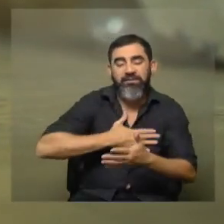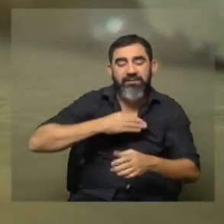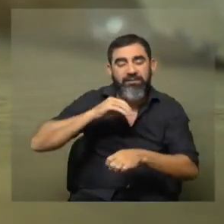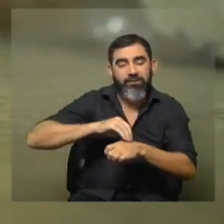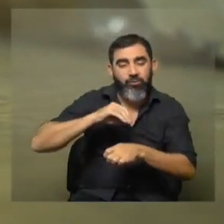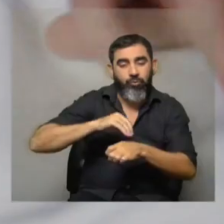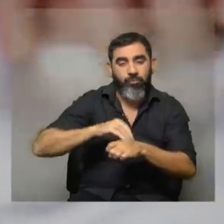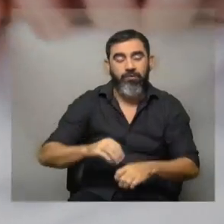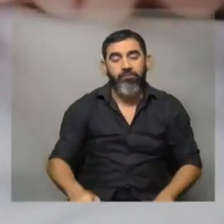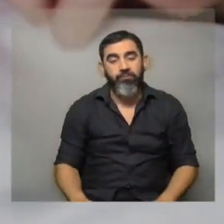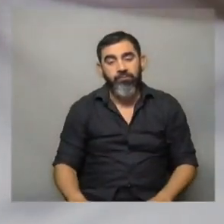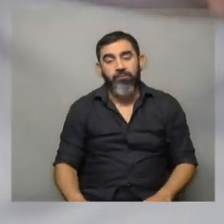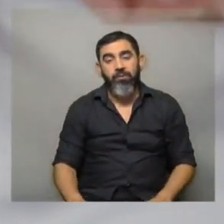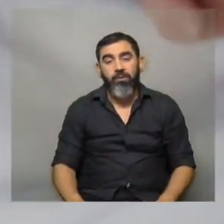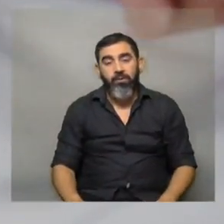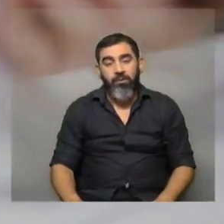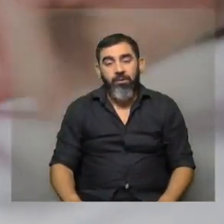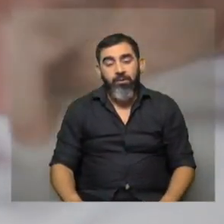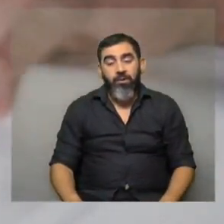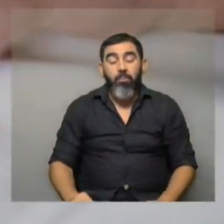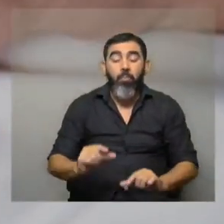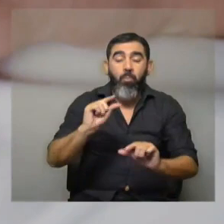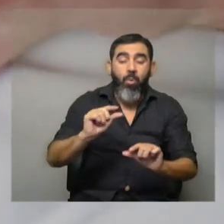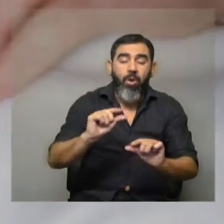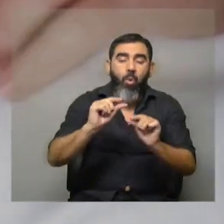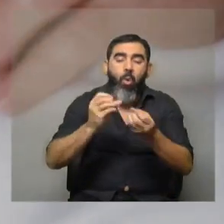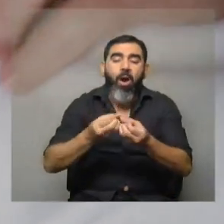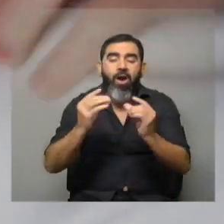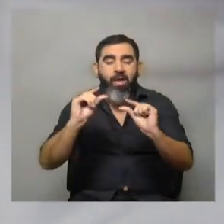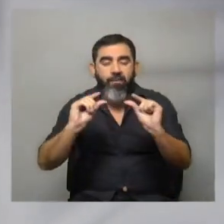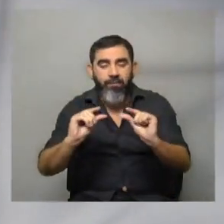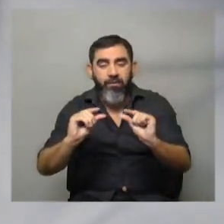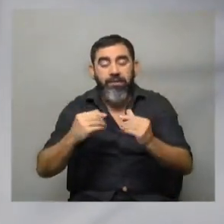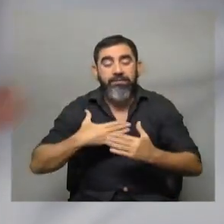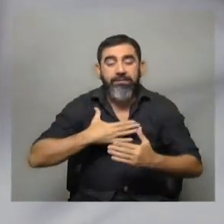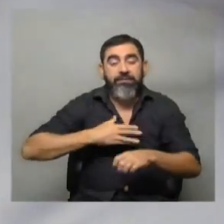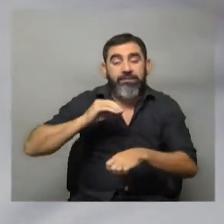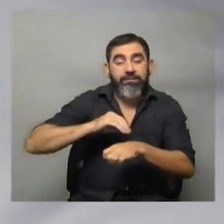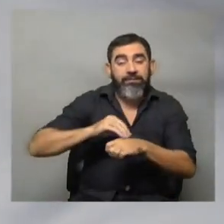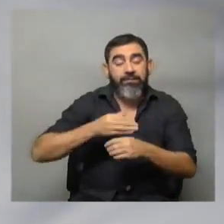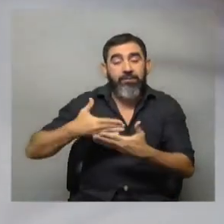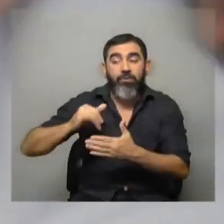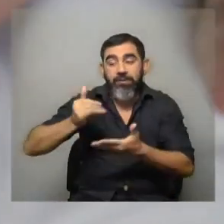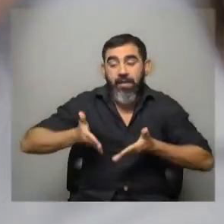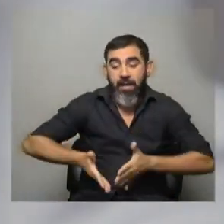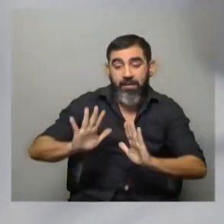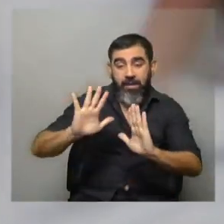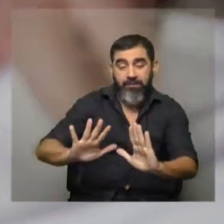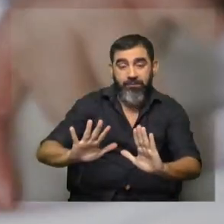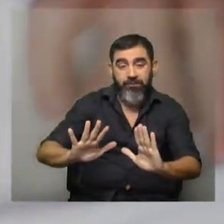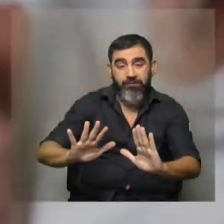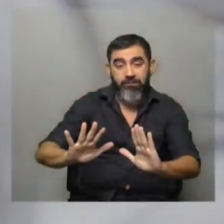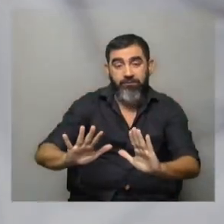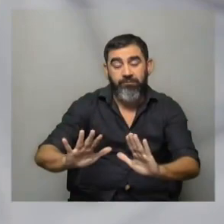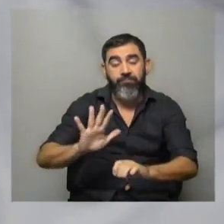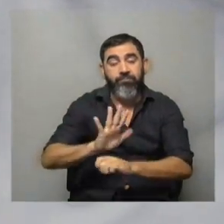que pueden ser de muy poca o mediana gravedad. Los síntomas de los bebés en general, si nacen con síntomas, son